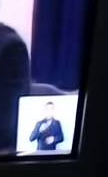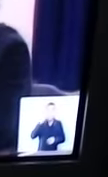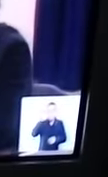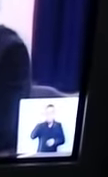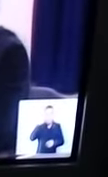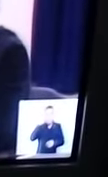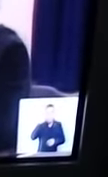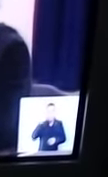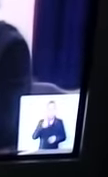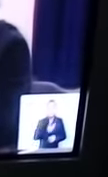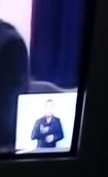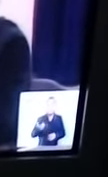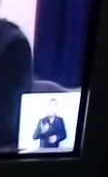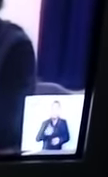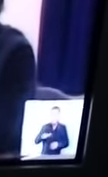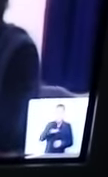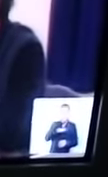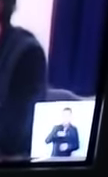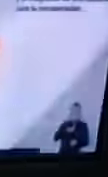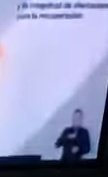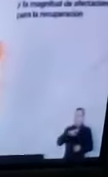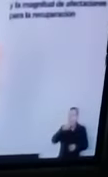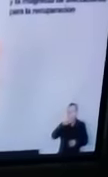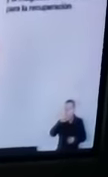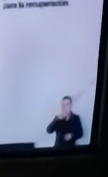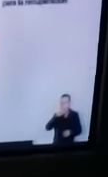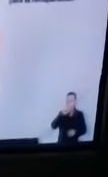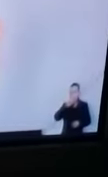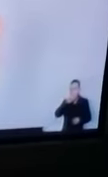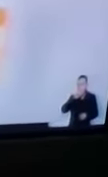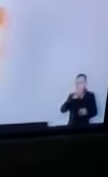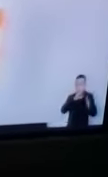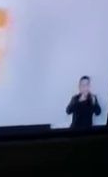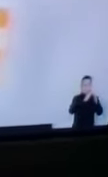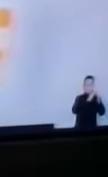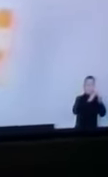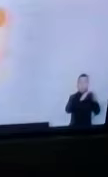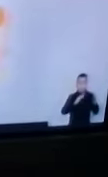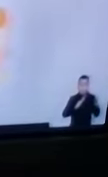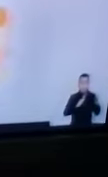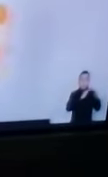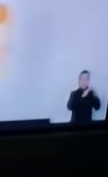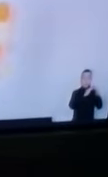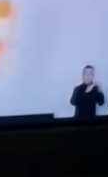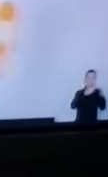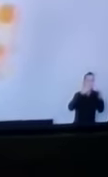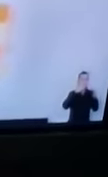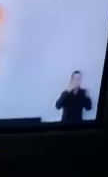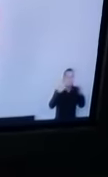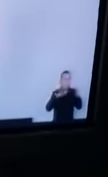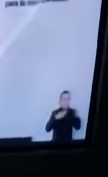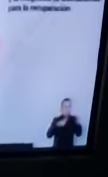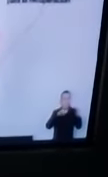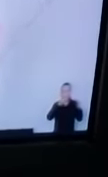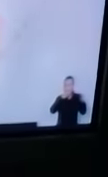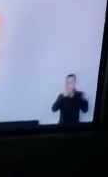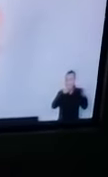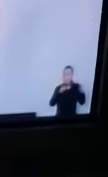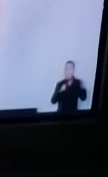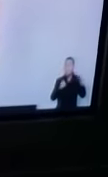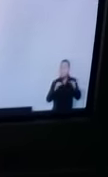pega con las zonas de pobreza, ¿verdad? Desde los altos niveles de pobreza multidimensional, así como también otras